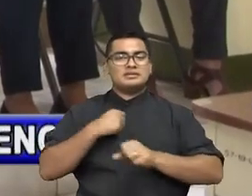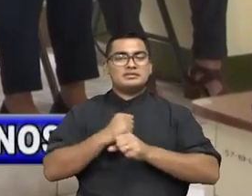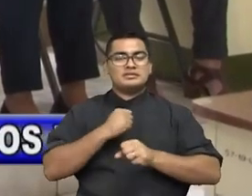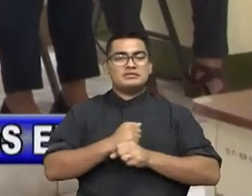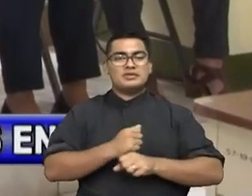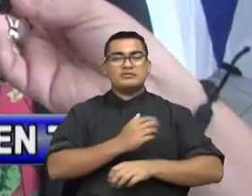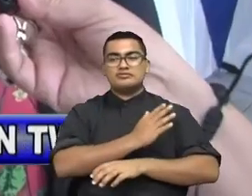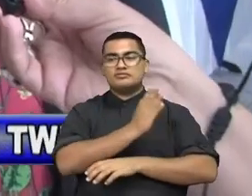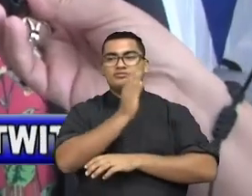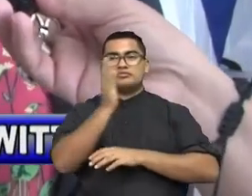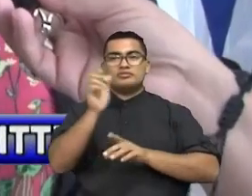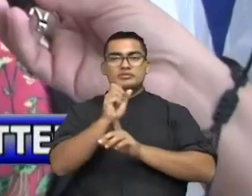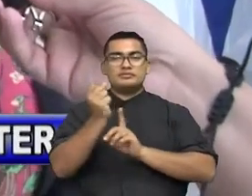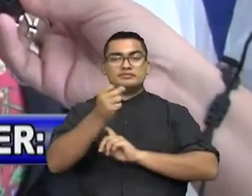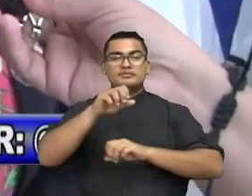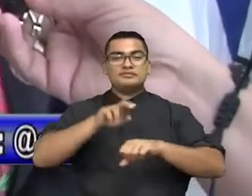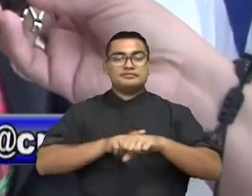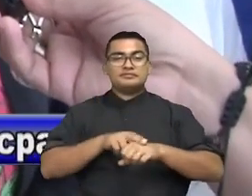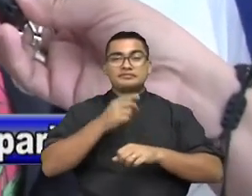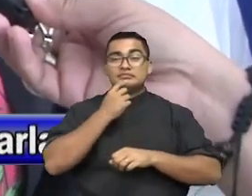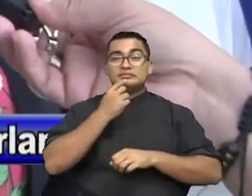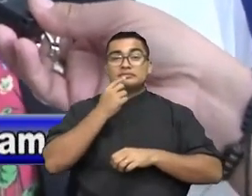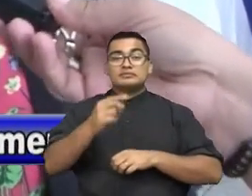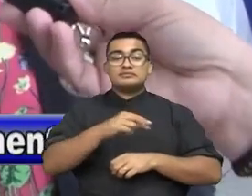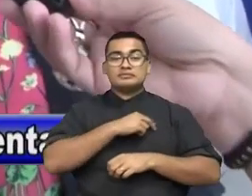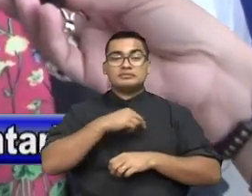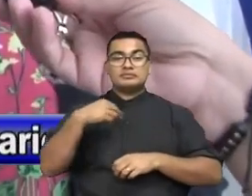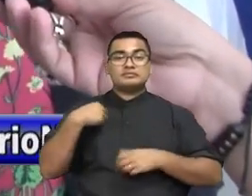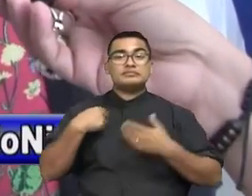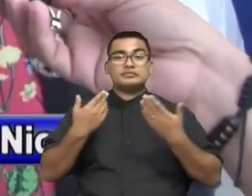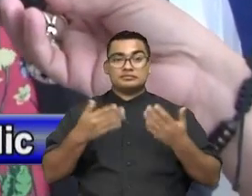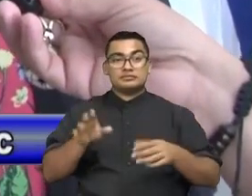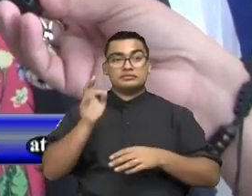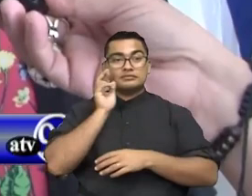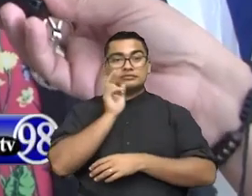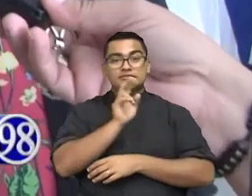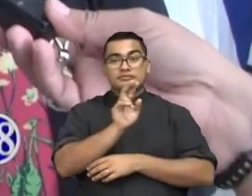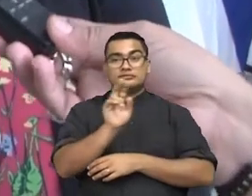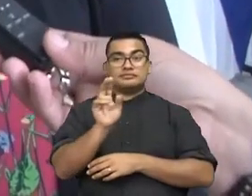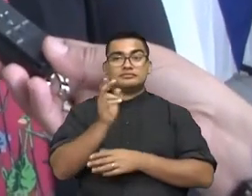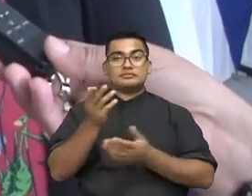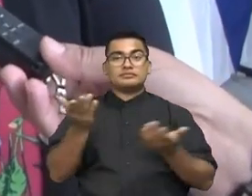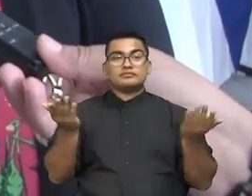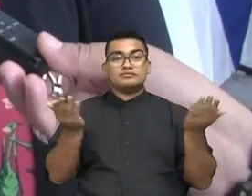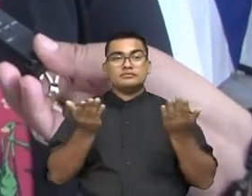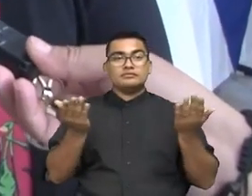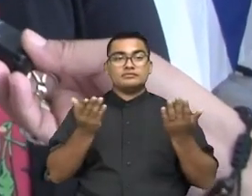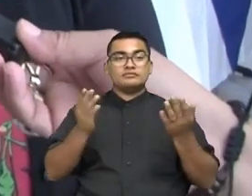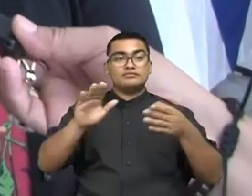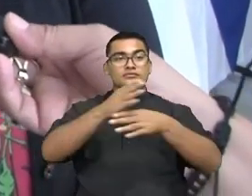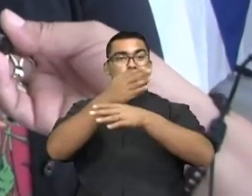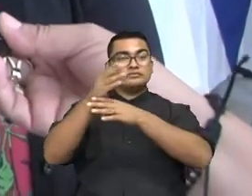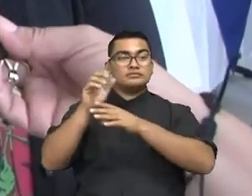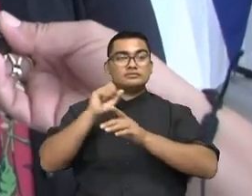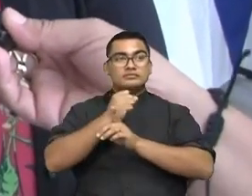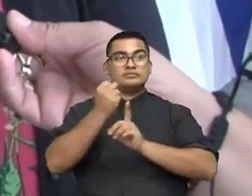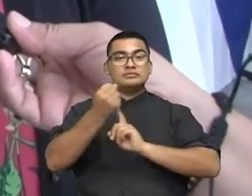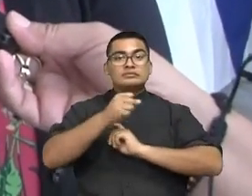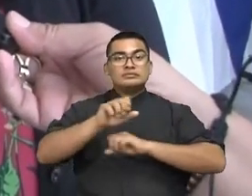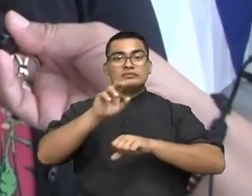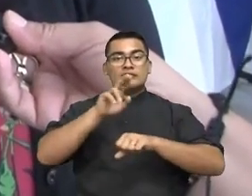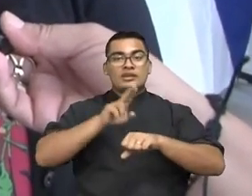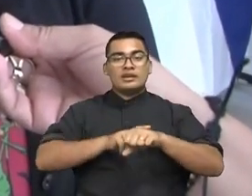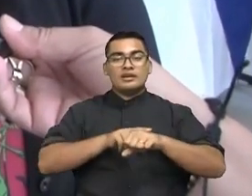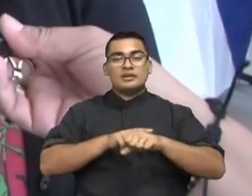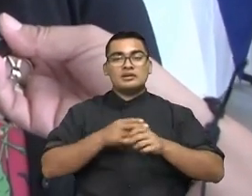ciclo parlamentario. Nosotros hemos detectado a nivel de los poderes del Estado, la